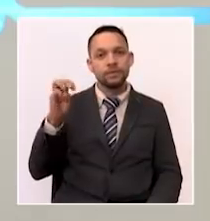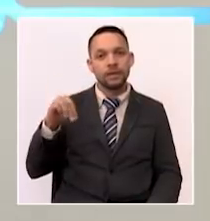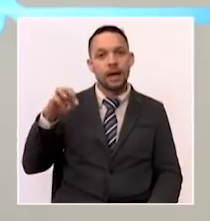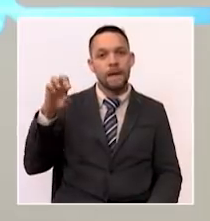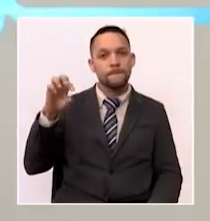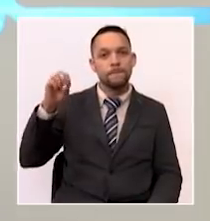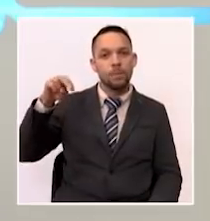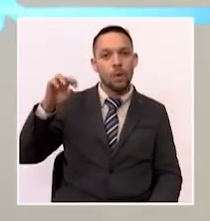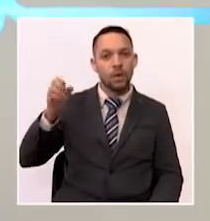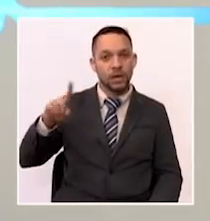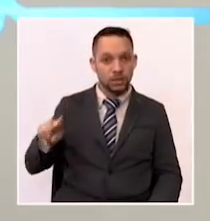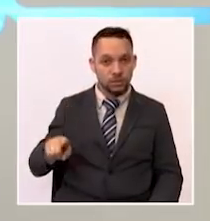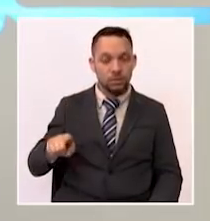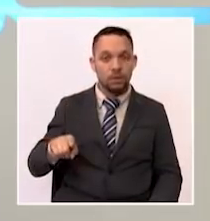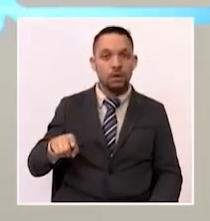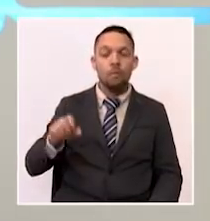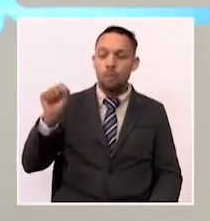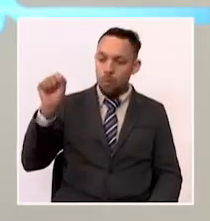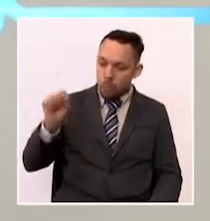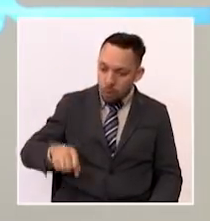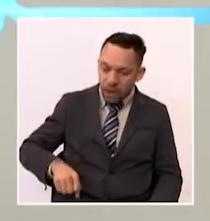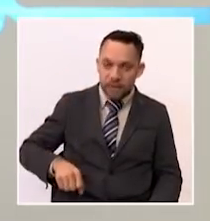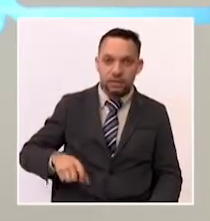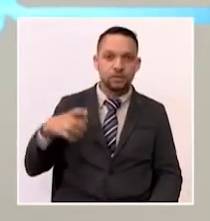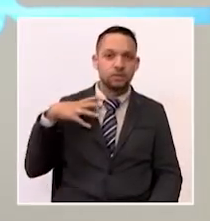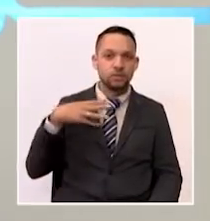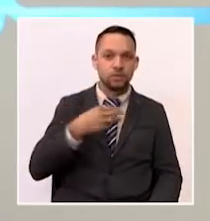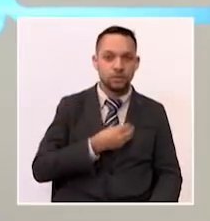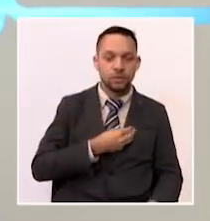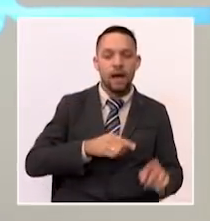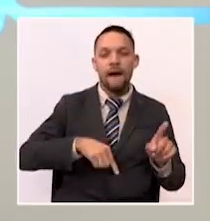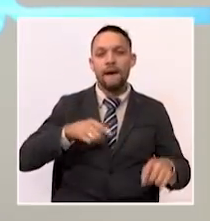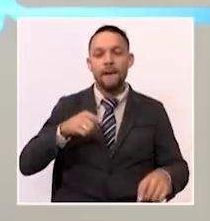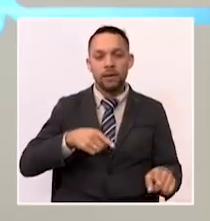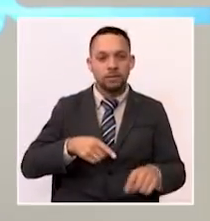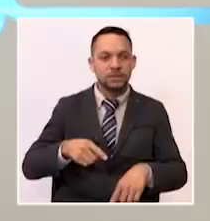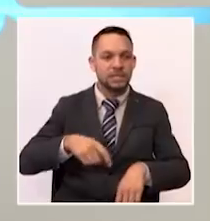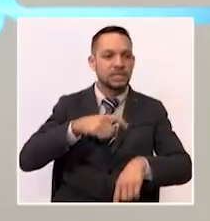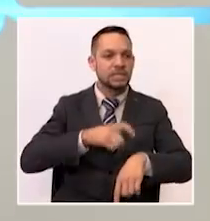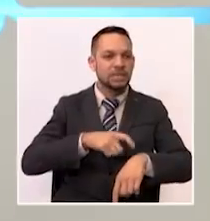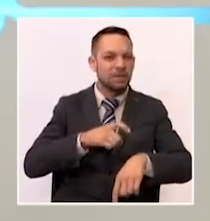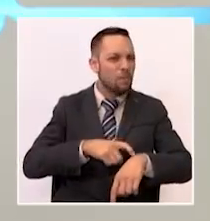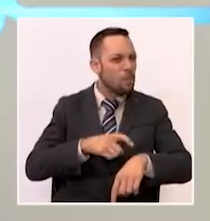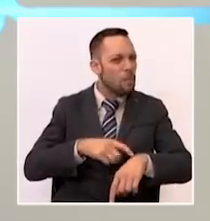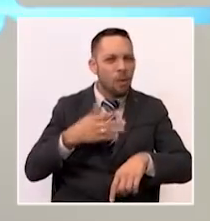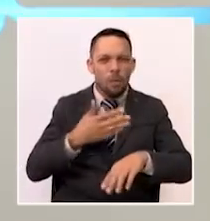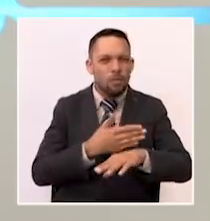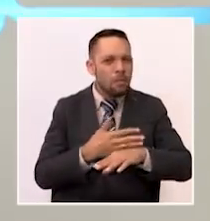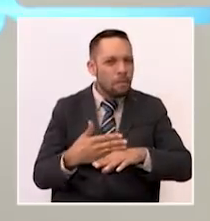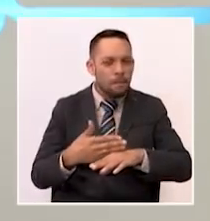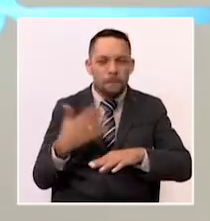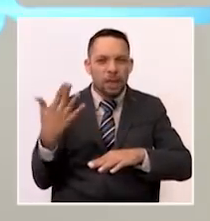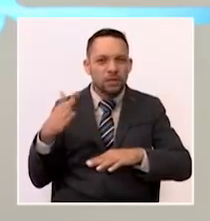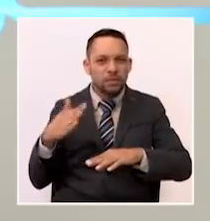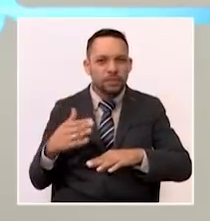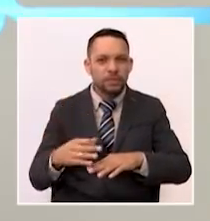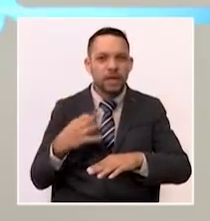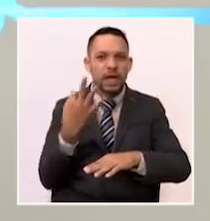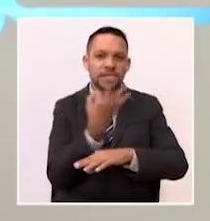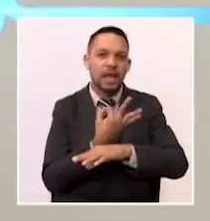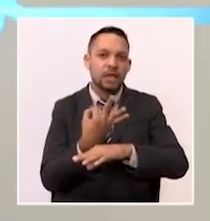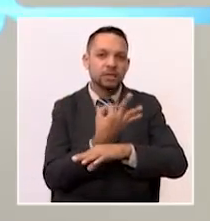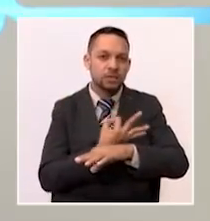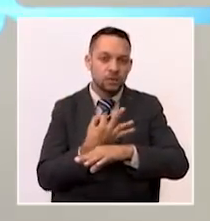problema utilizar el tampón. El problema es cuando yo empiezo a exagerarme con el tampón. Un tampón está diseñado para que yo lo tenga y lo cambie cada 3 a 4